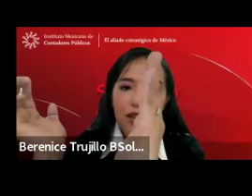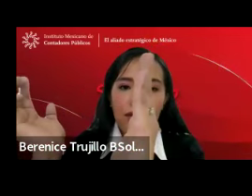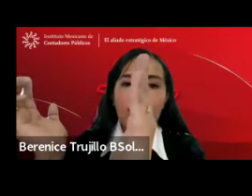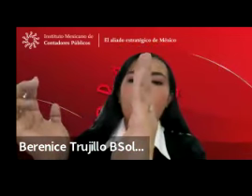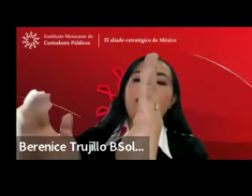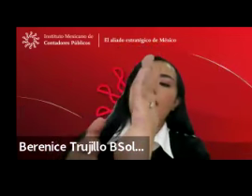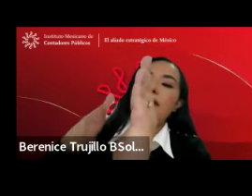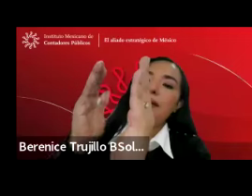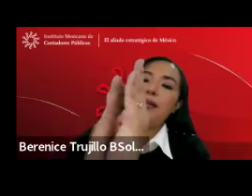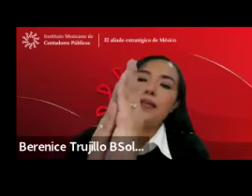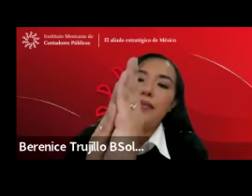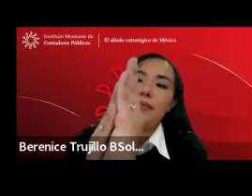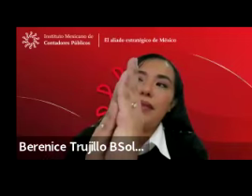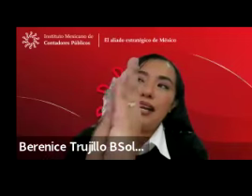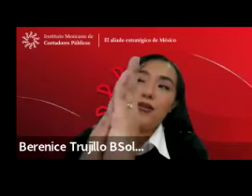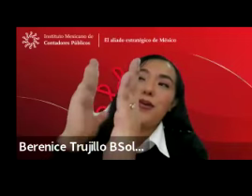es de mayo,